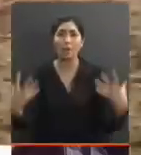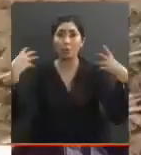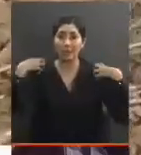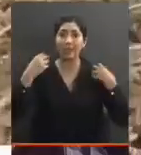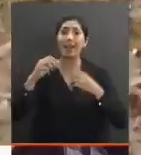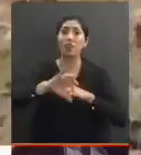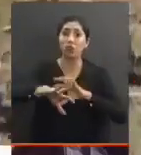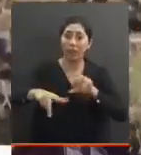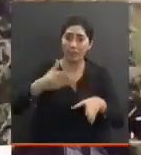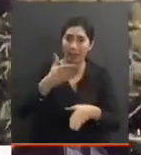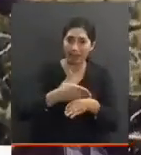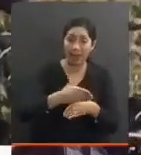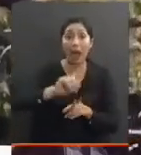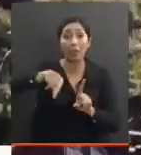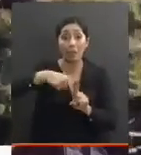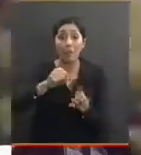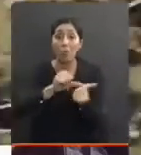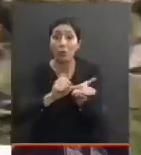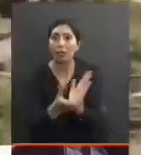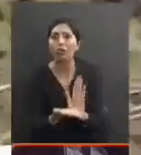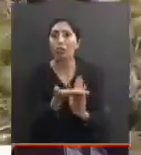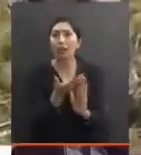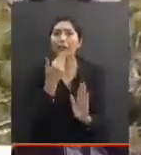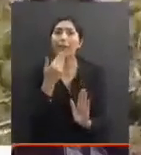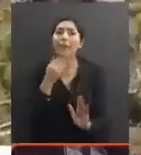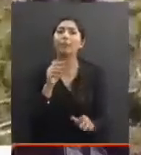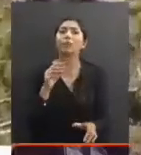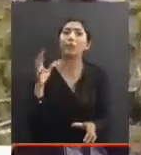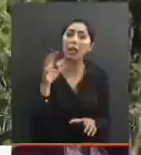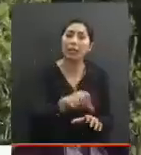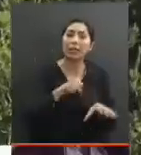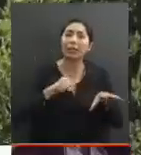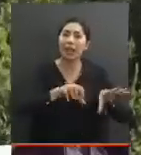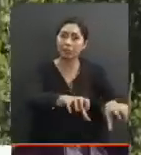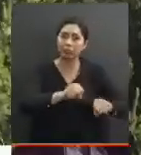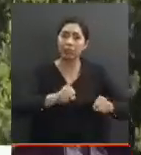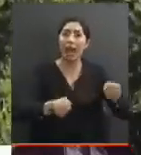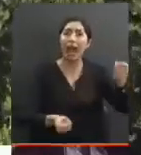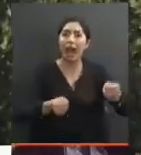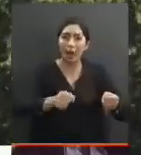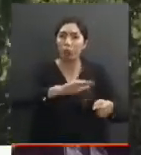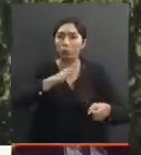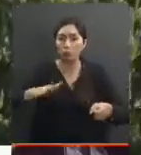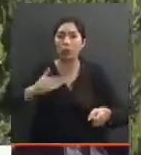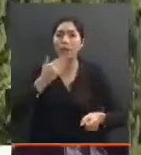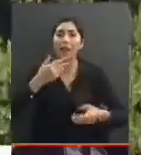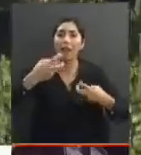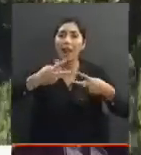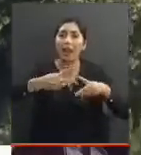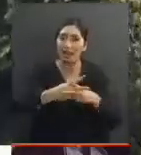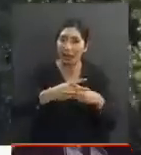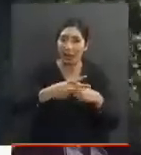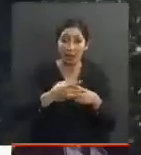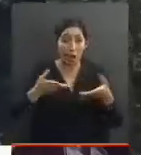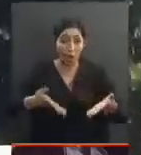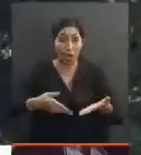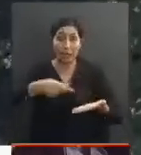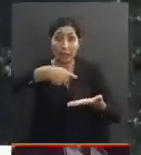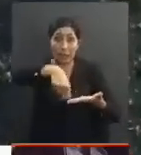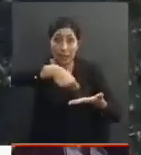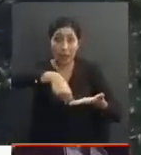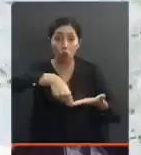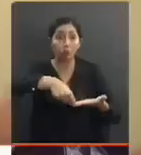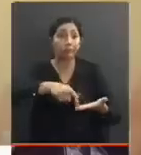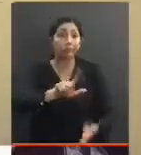subir las multas y decomisar autos y herramientas para la comisión del hurto. Hoy se tramita en el Senado desde octubre de